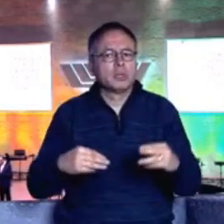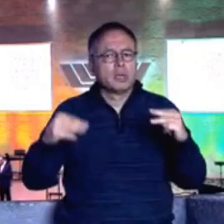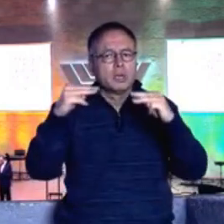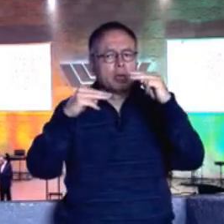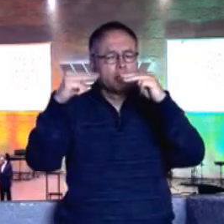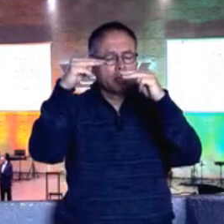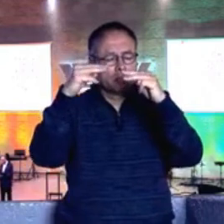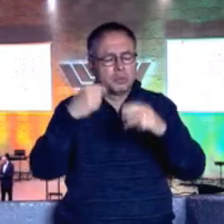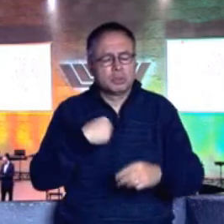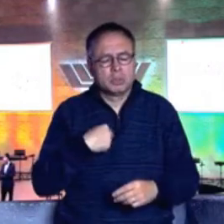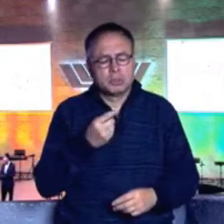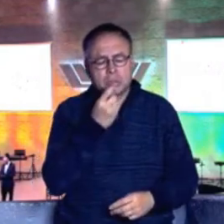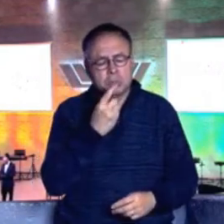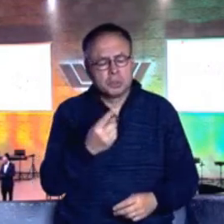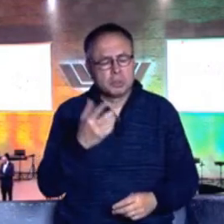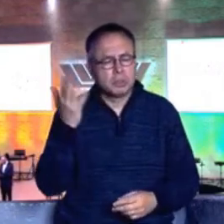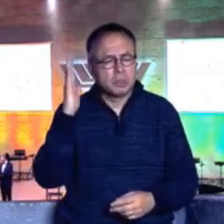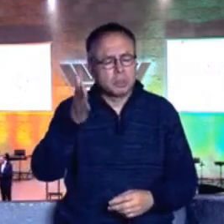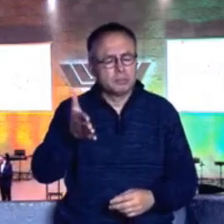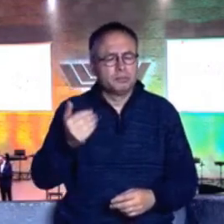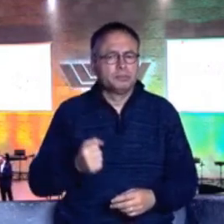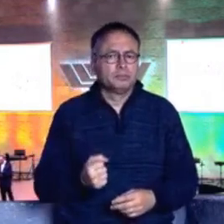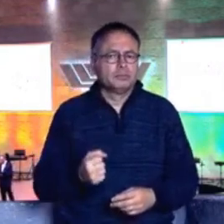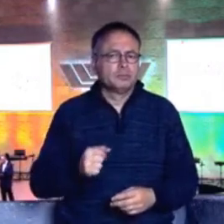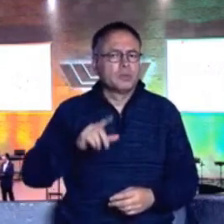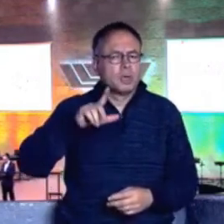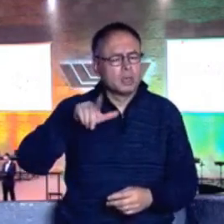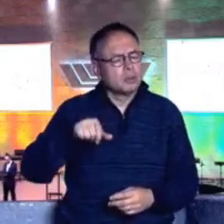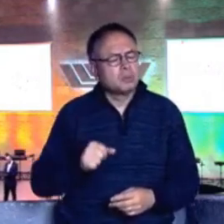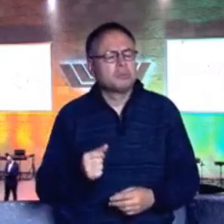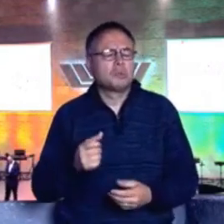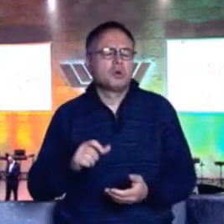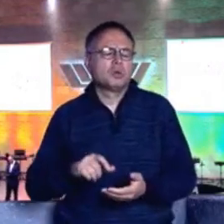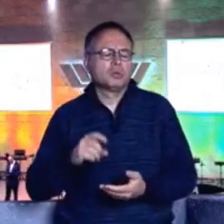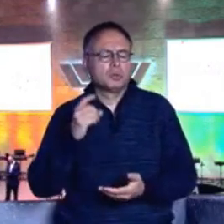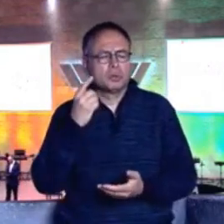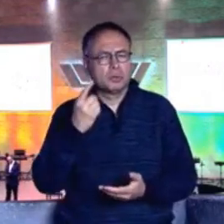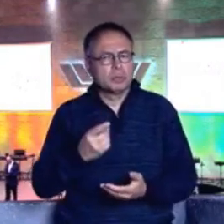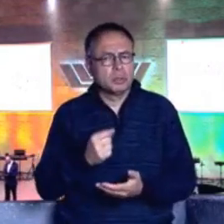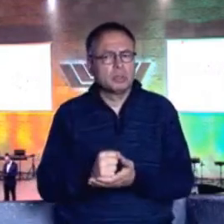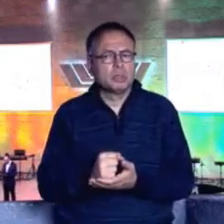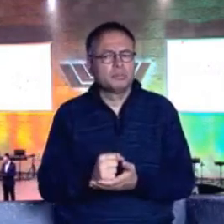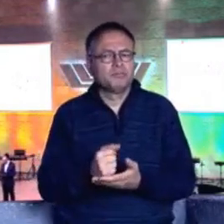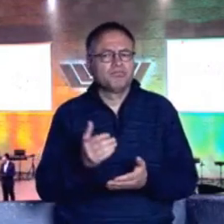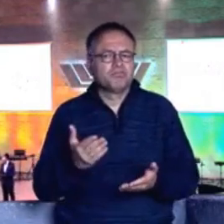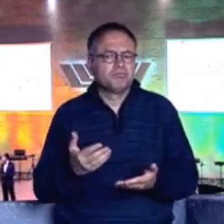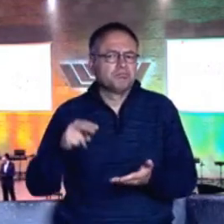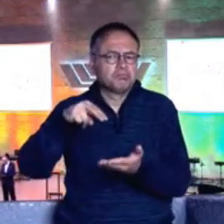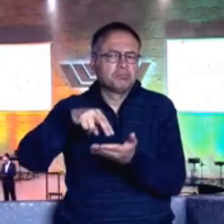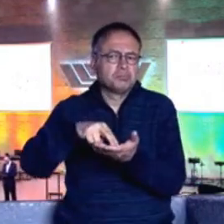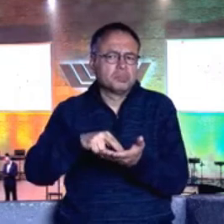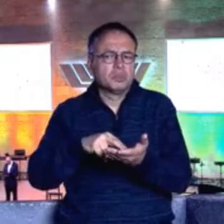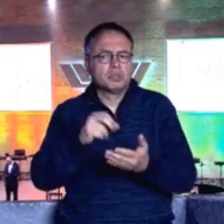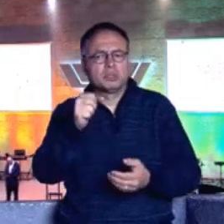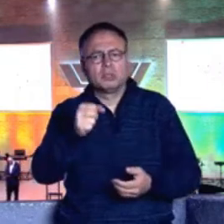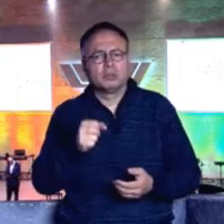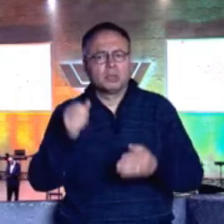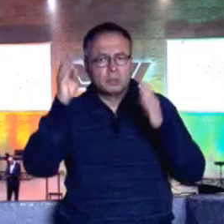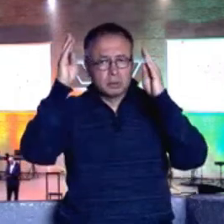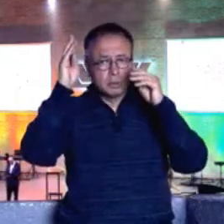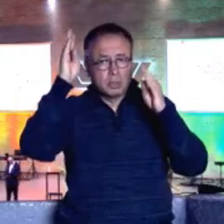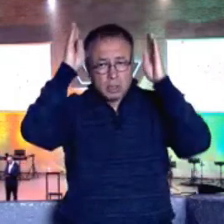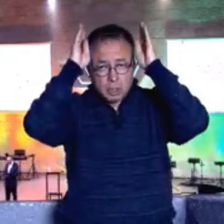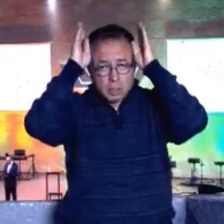te diré al día siguiente Abraham se levantó le puso la albarda a su asno y se llevó consigo a dos de